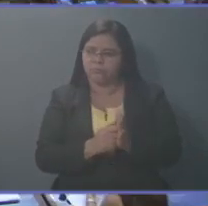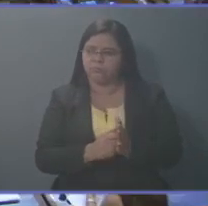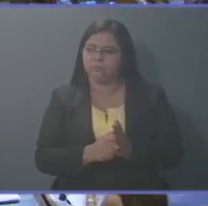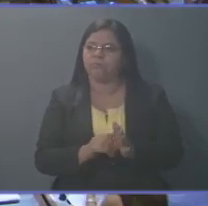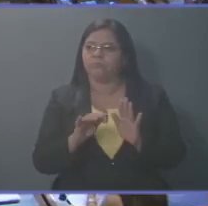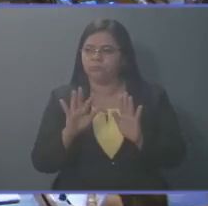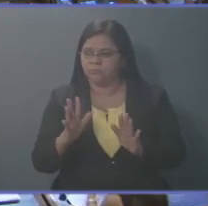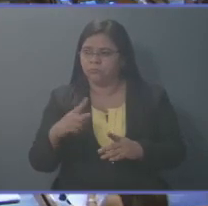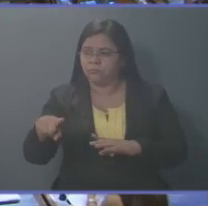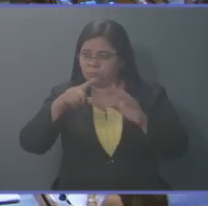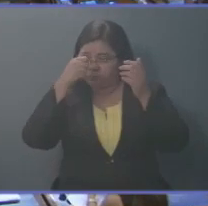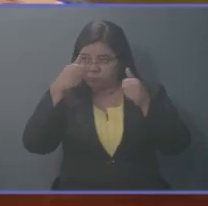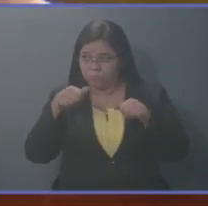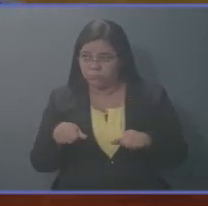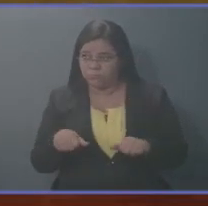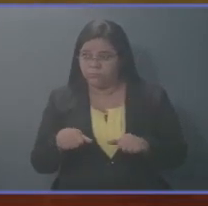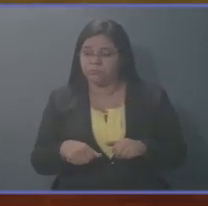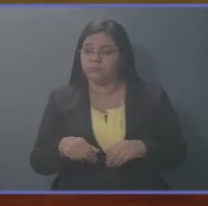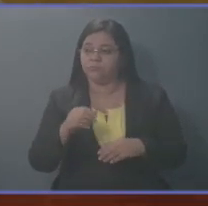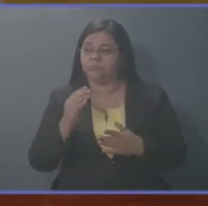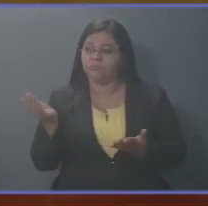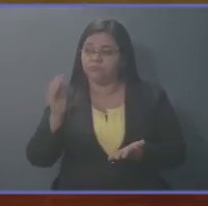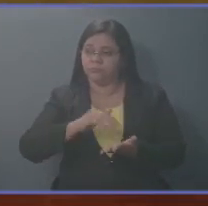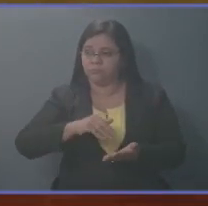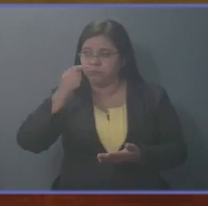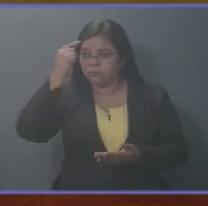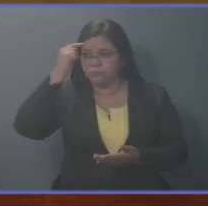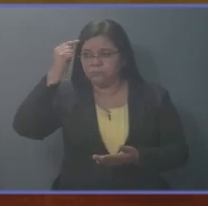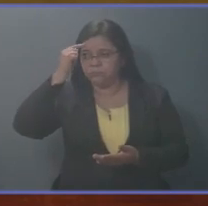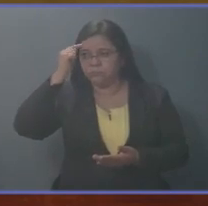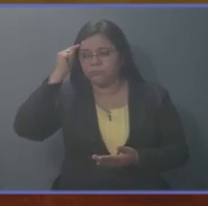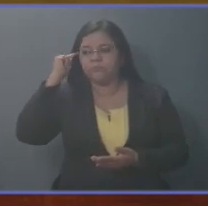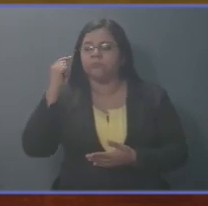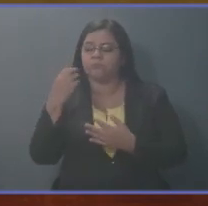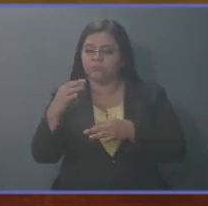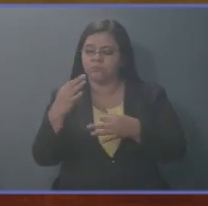Los que estén de acuerdo en reconsiderar la pieza 20.